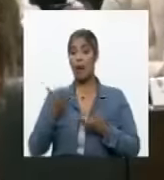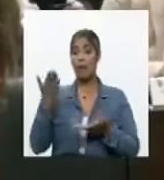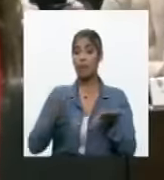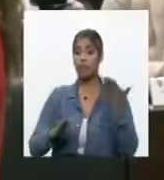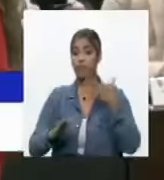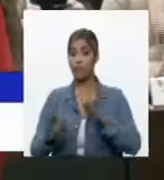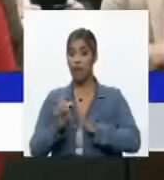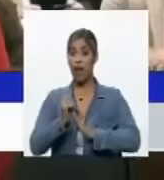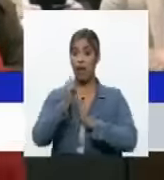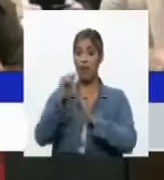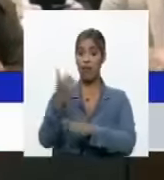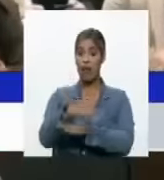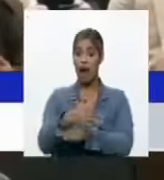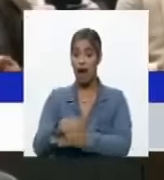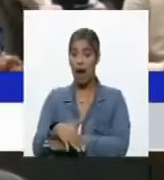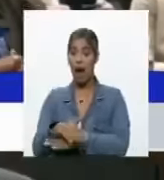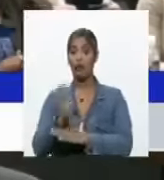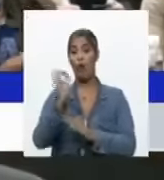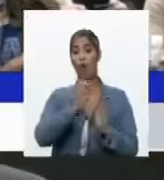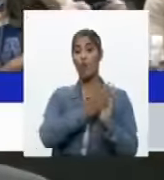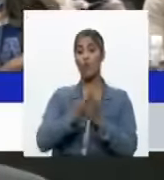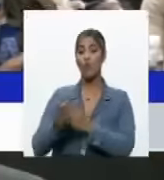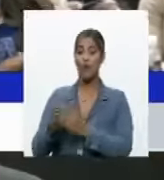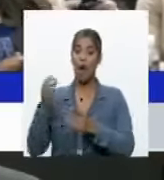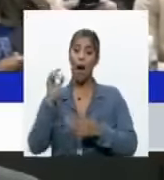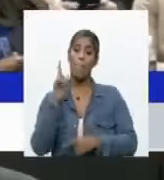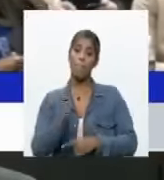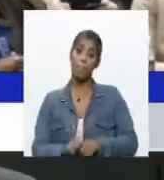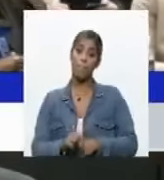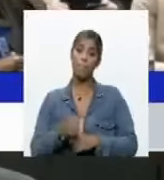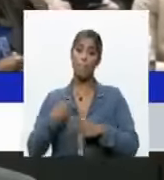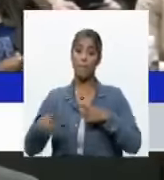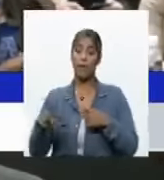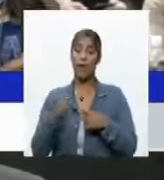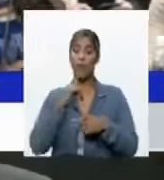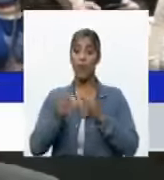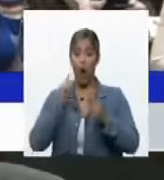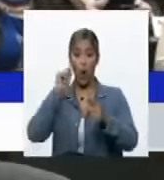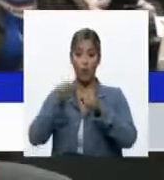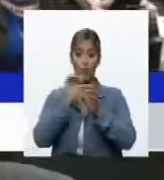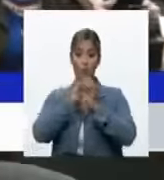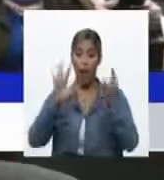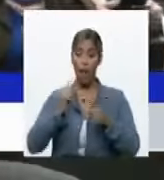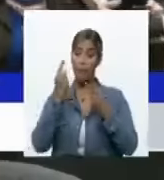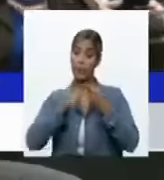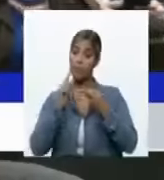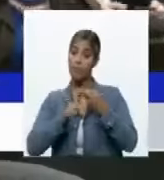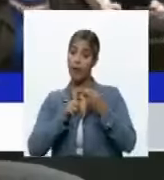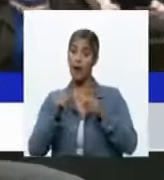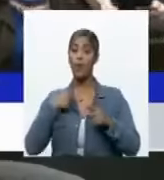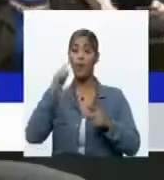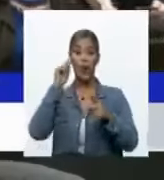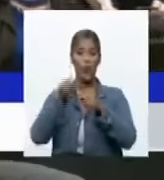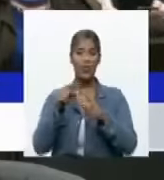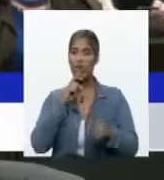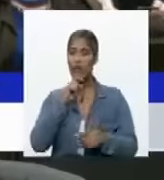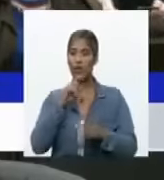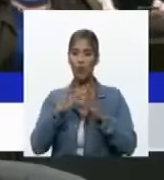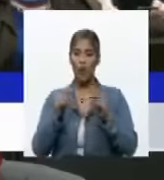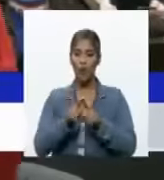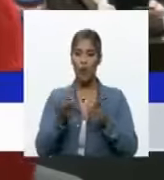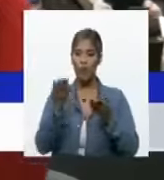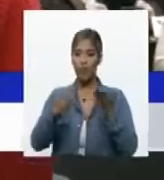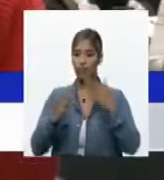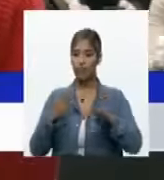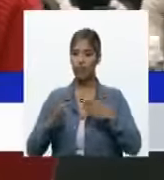y lideresas de calle y de comunidad, pero y lo hicieron con un objetivo claro. Primero, el objetivo de todos los fascistas, que es erradicar